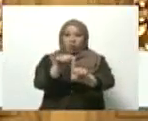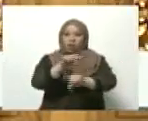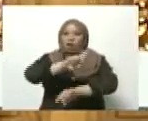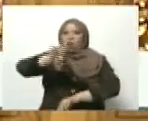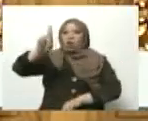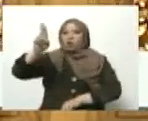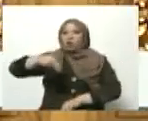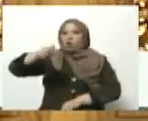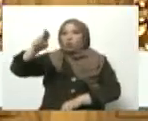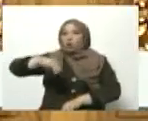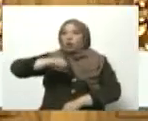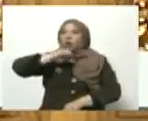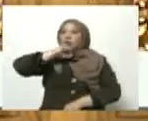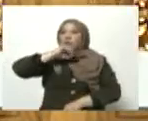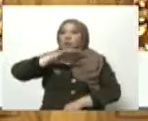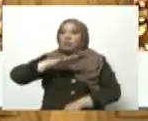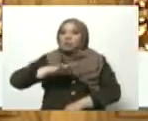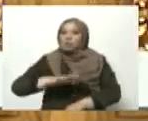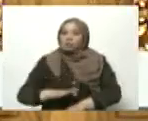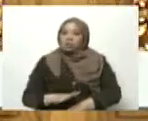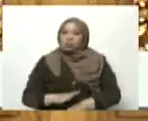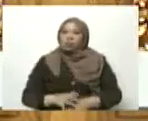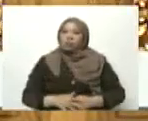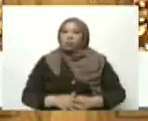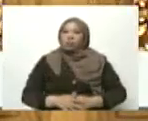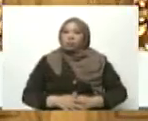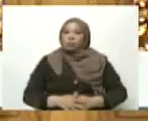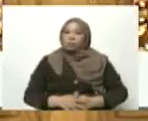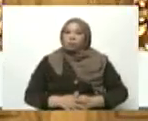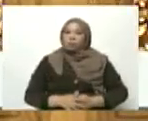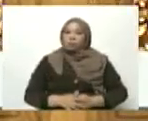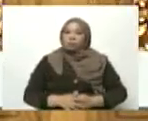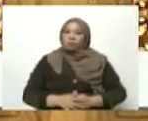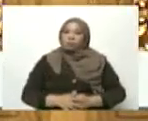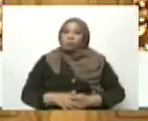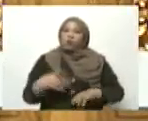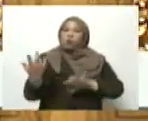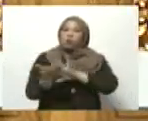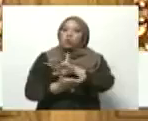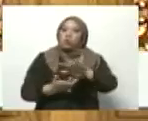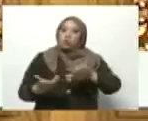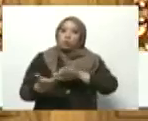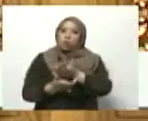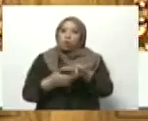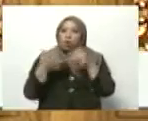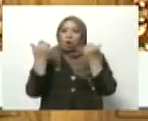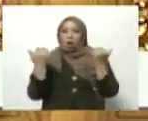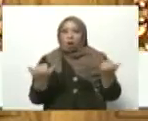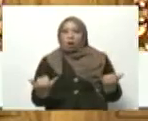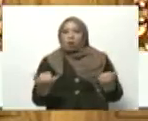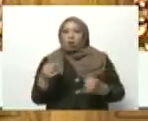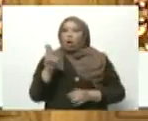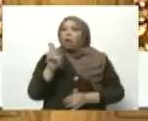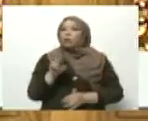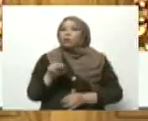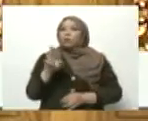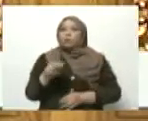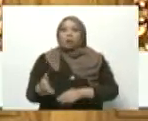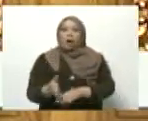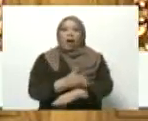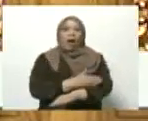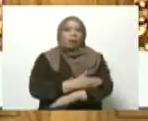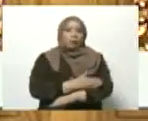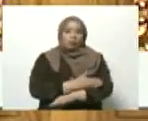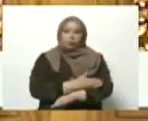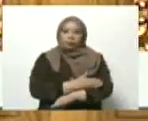historia he hecho un esfuerzo por revisar, ha ocurrido una situación como la que estamos viviendo hoy, nunca.